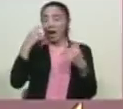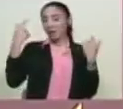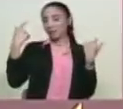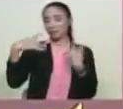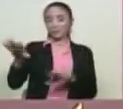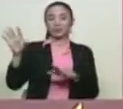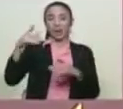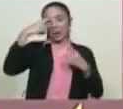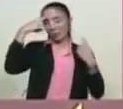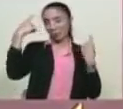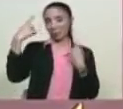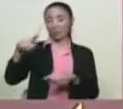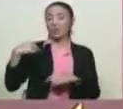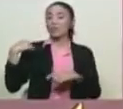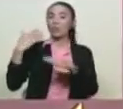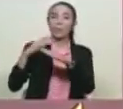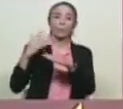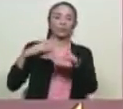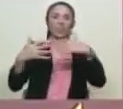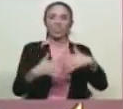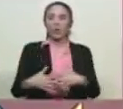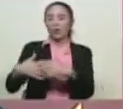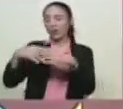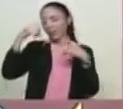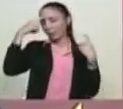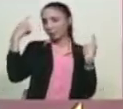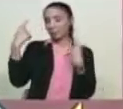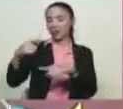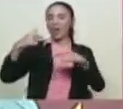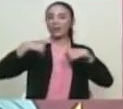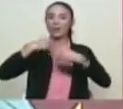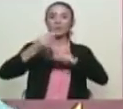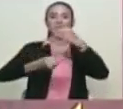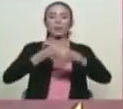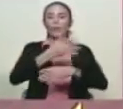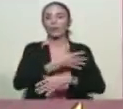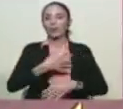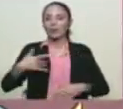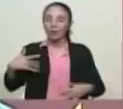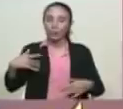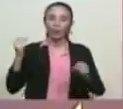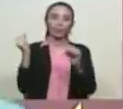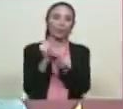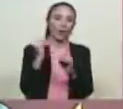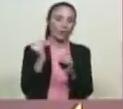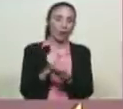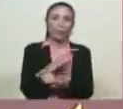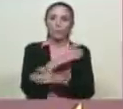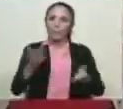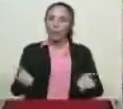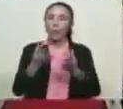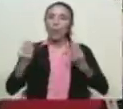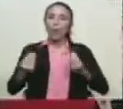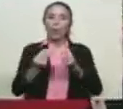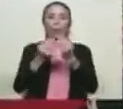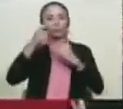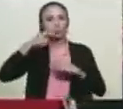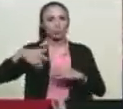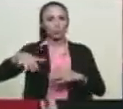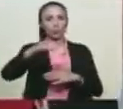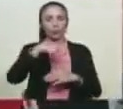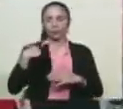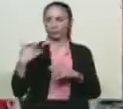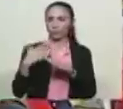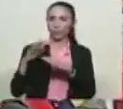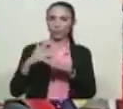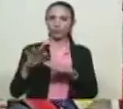ellos, que ellos hagan lo que les dé la gana, nosotros hagamos nuestro trabajo, cumplámosle al pueblo, no tenemos